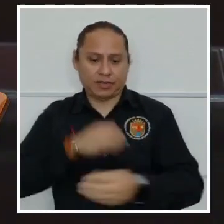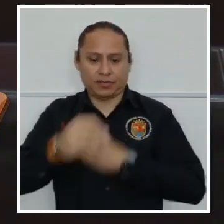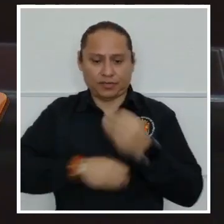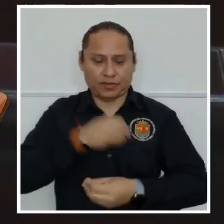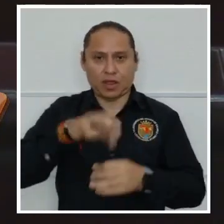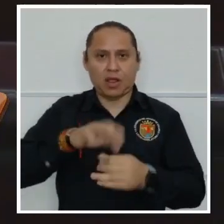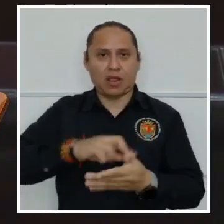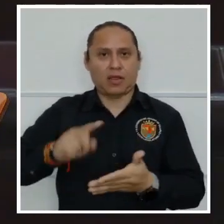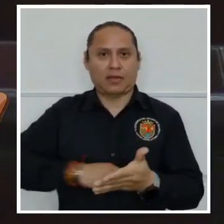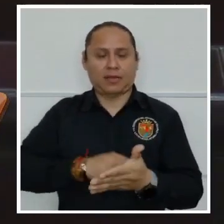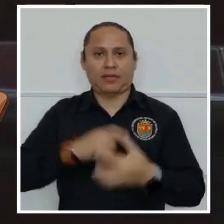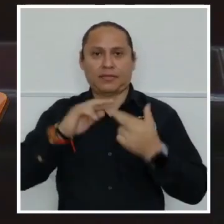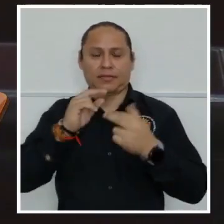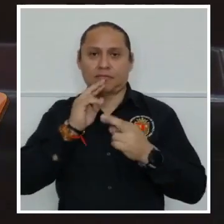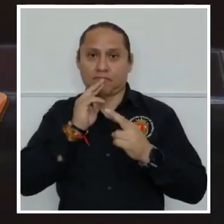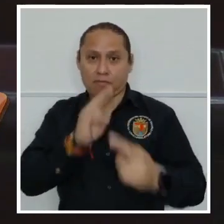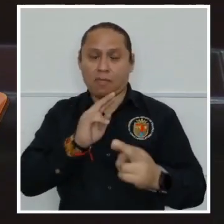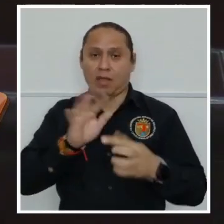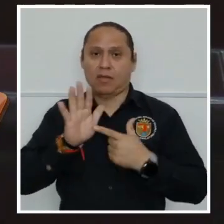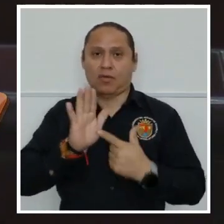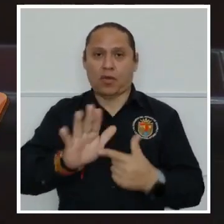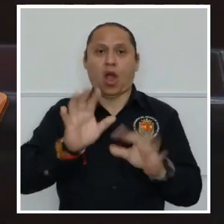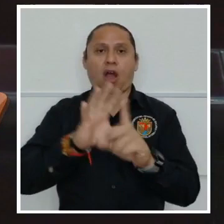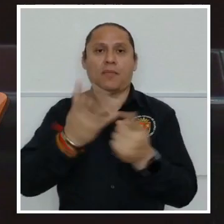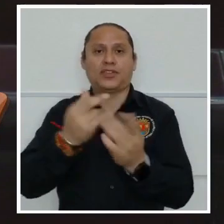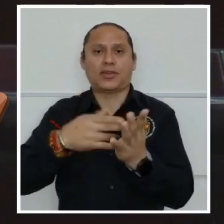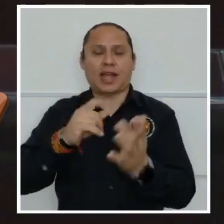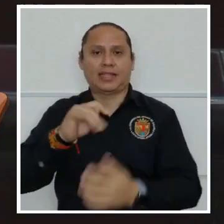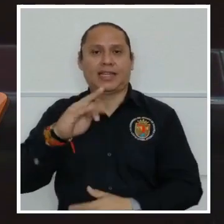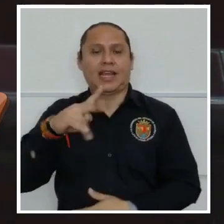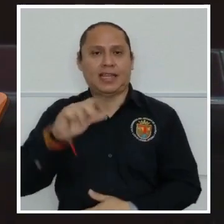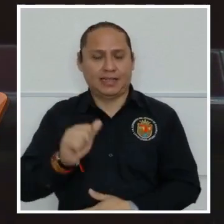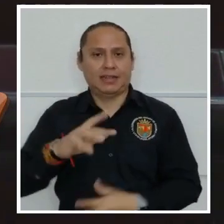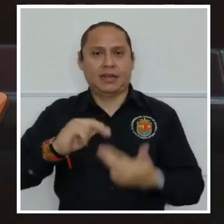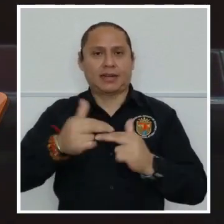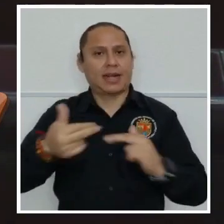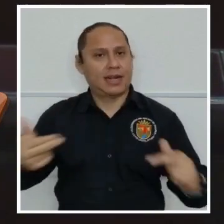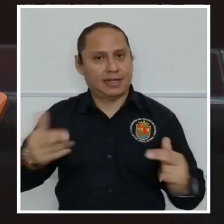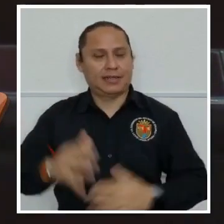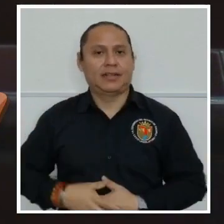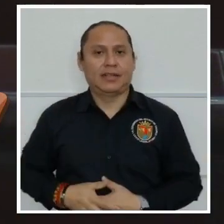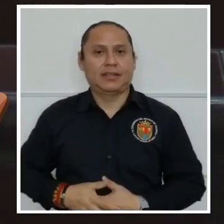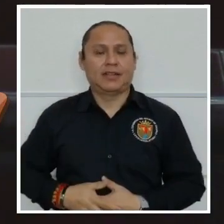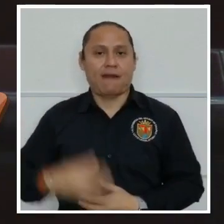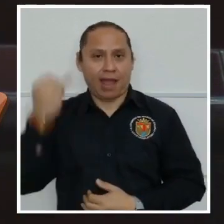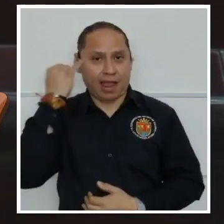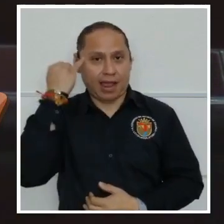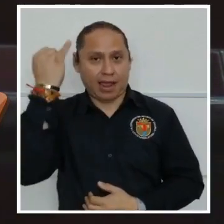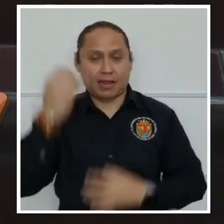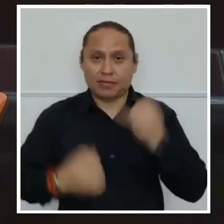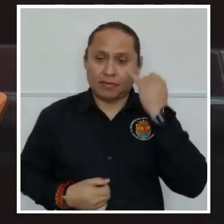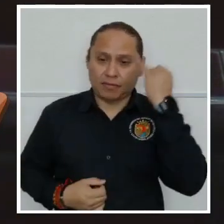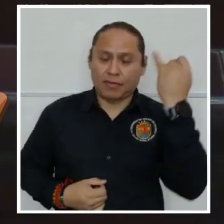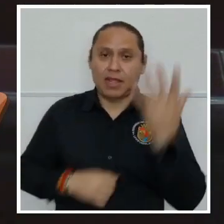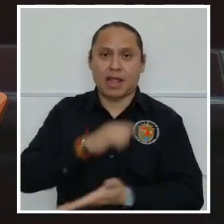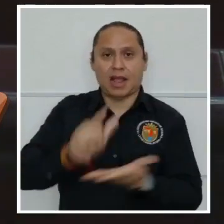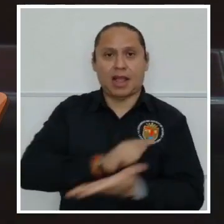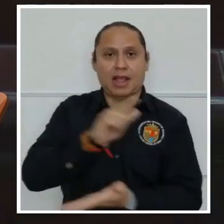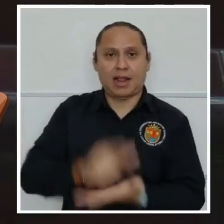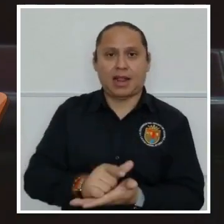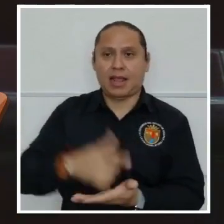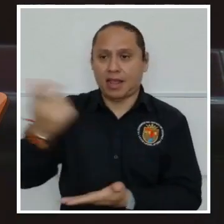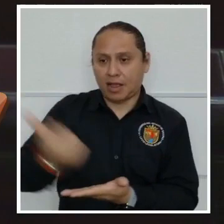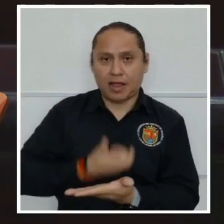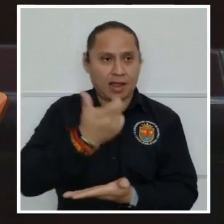y votación del dictamen que presenta la Comisión de Hacienda en relativo a las iniciativas de leyes de